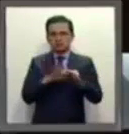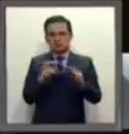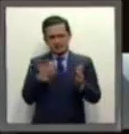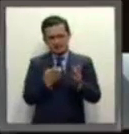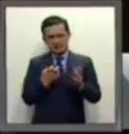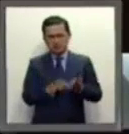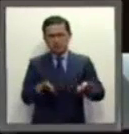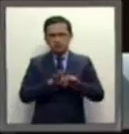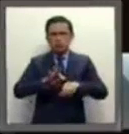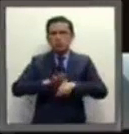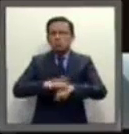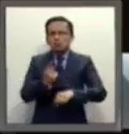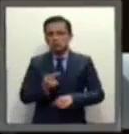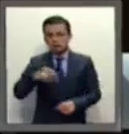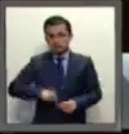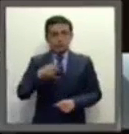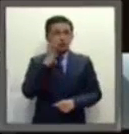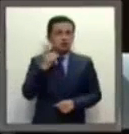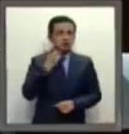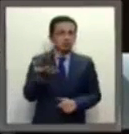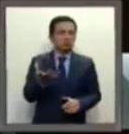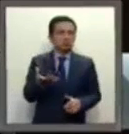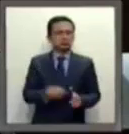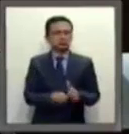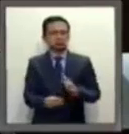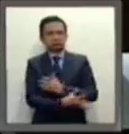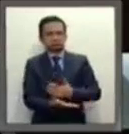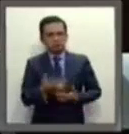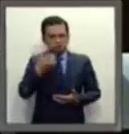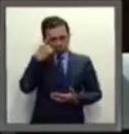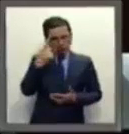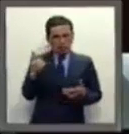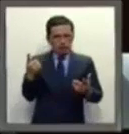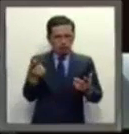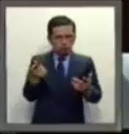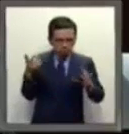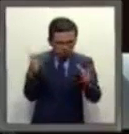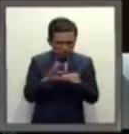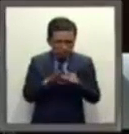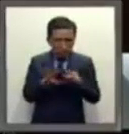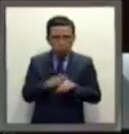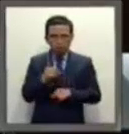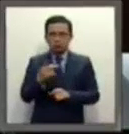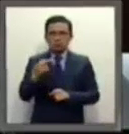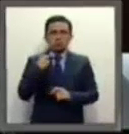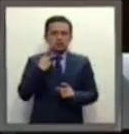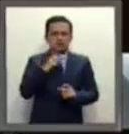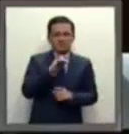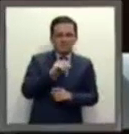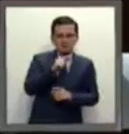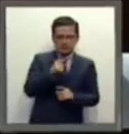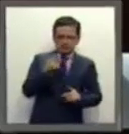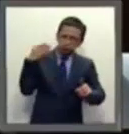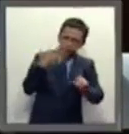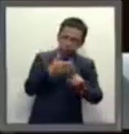que se ha omitido por esta Cámara de Diputados en definir una política fiscal objetiva